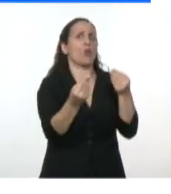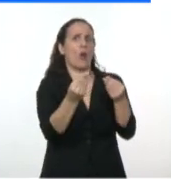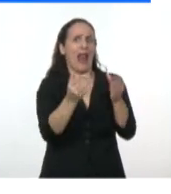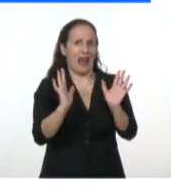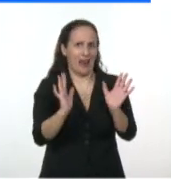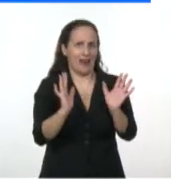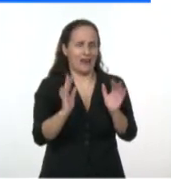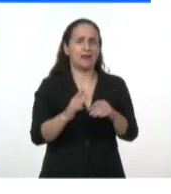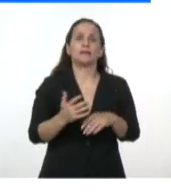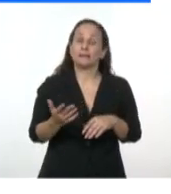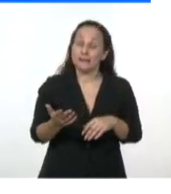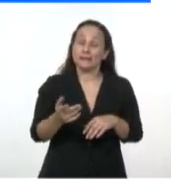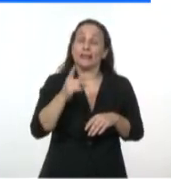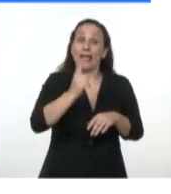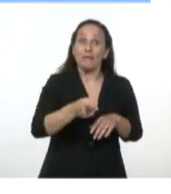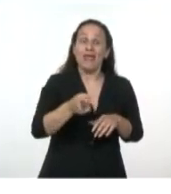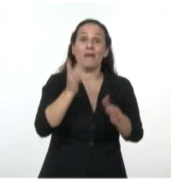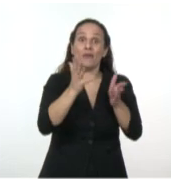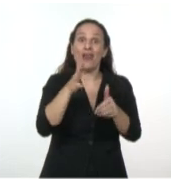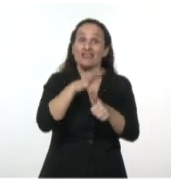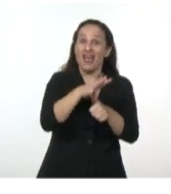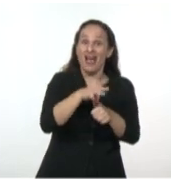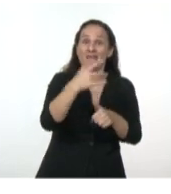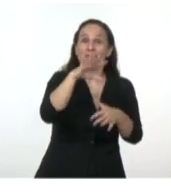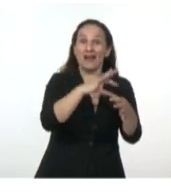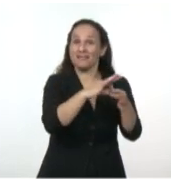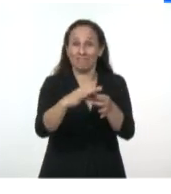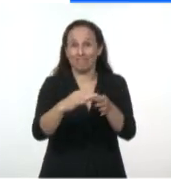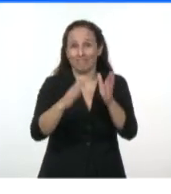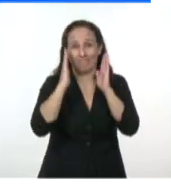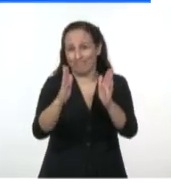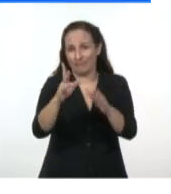muy asociado a la violencia contra las mujeres.